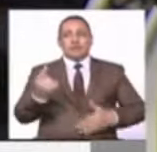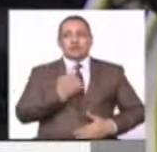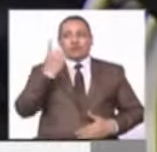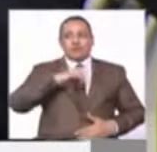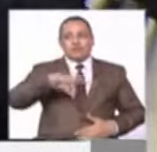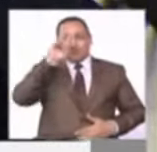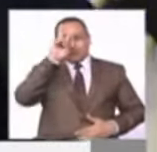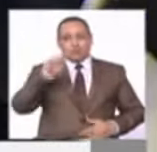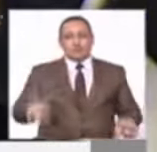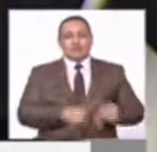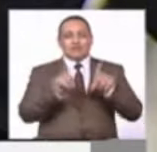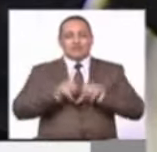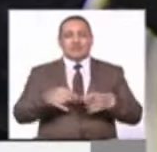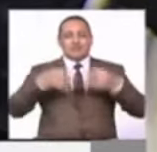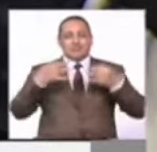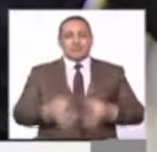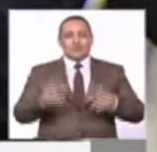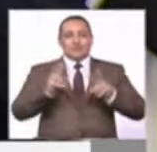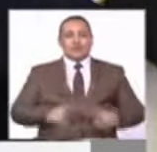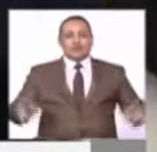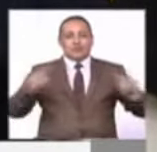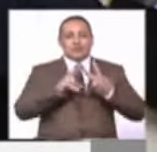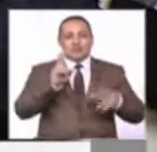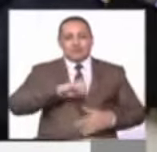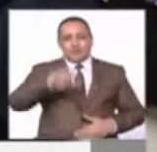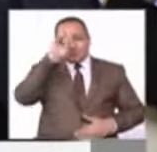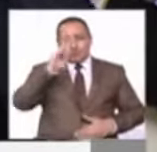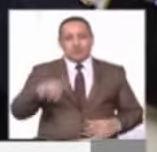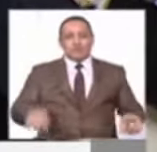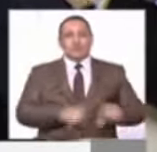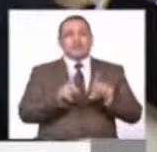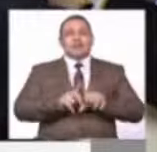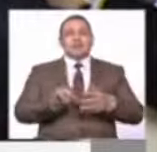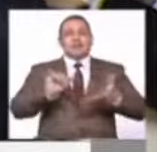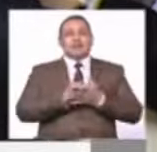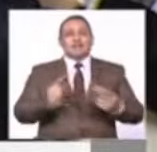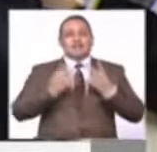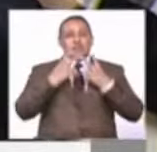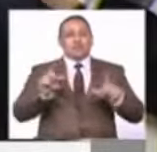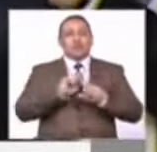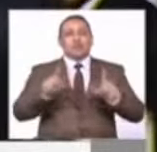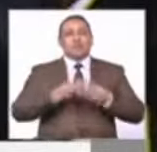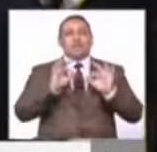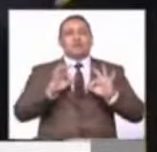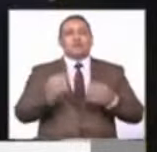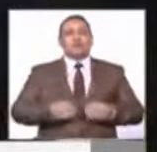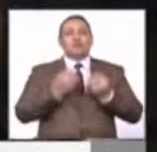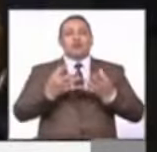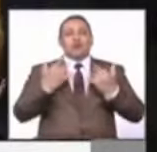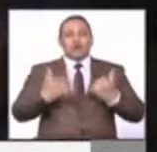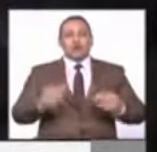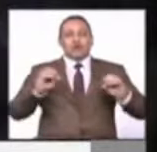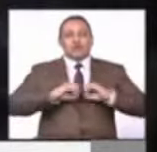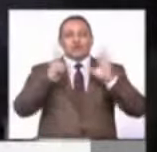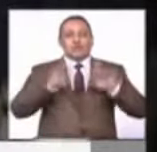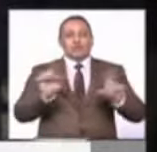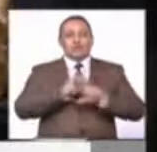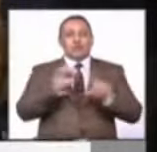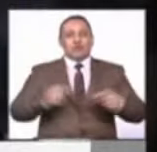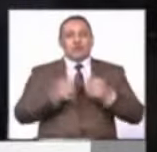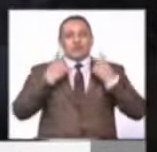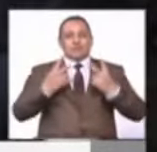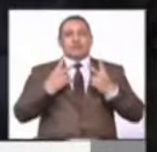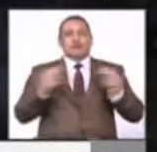país el prestigio del país está no está en riesgo porque hoy día el mundo no va a ver